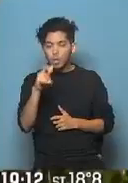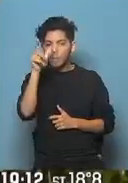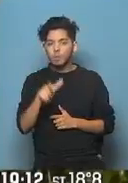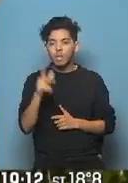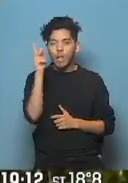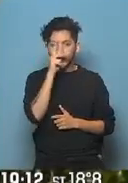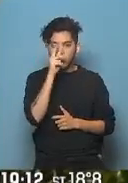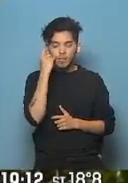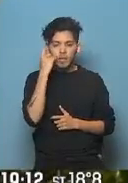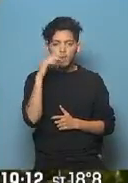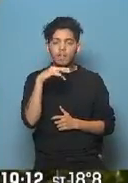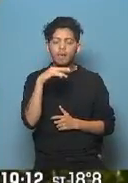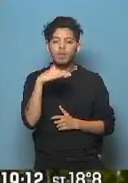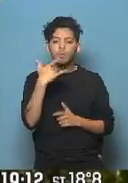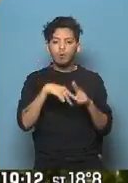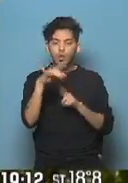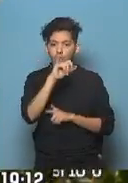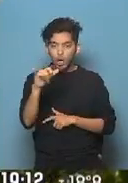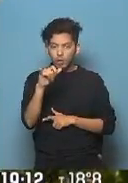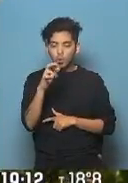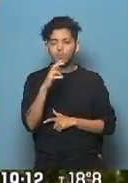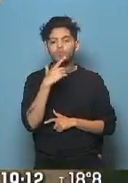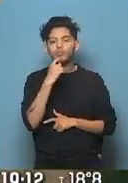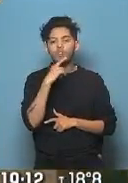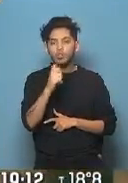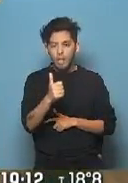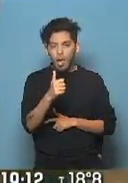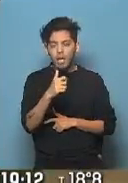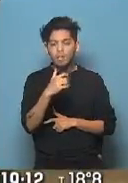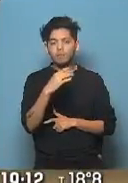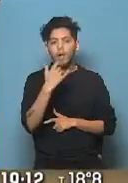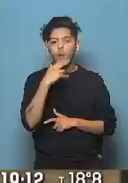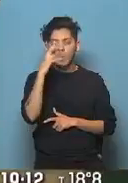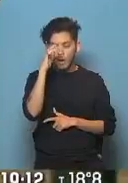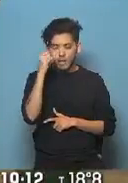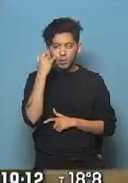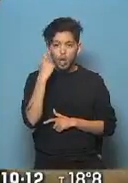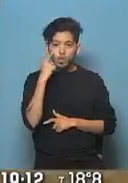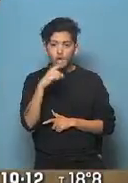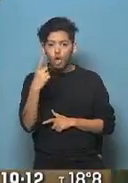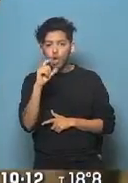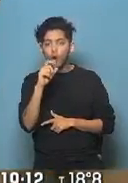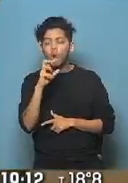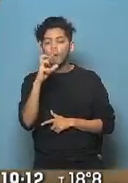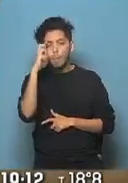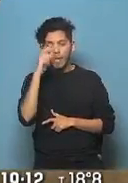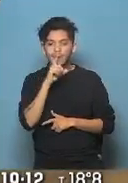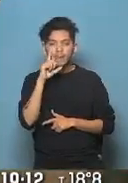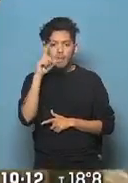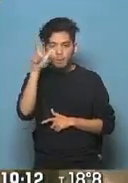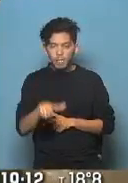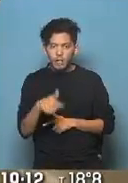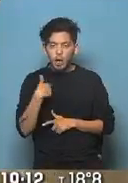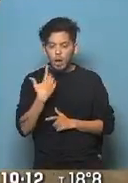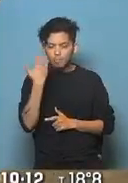y a Daniel Muñoz en la ciudad de Río Gallegos eran Roberto Sosa, Daniel Álvarez y otro señor de apellido Copetti. Fue lo que declaró concretamente en